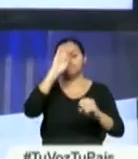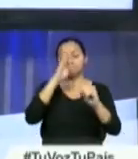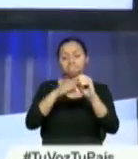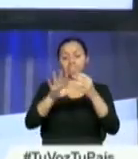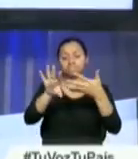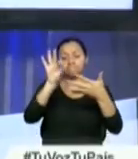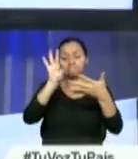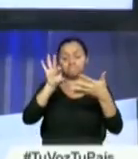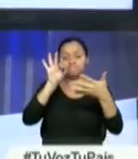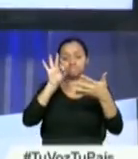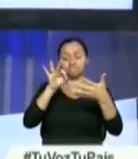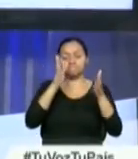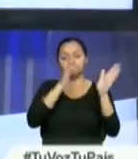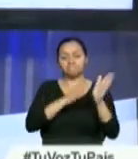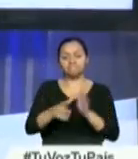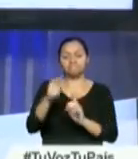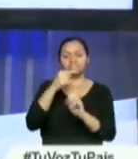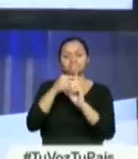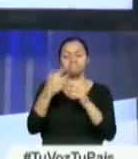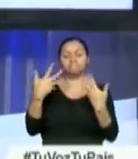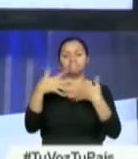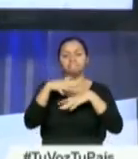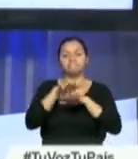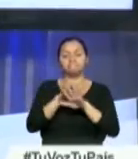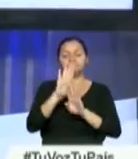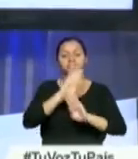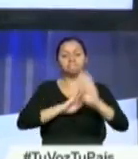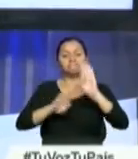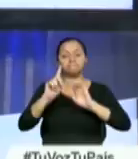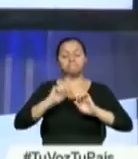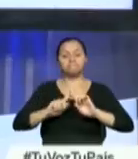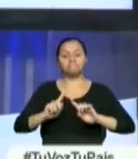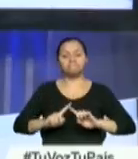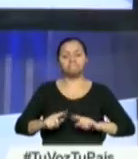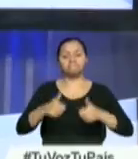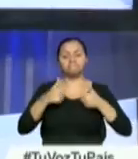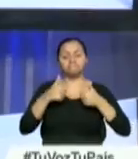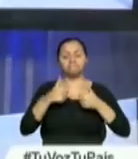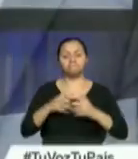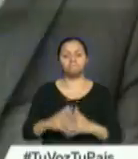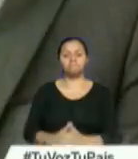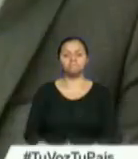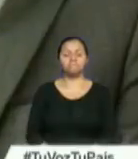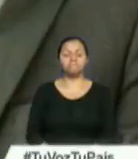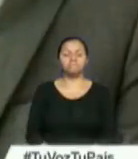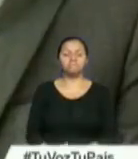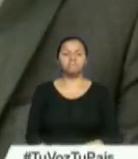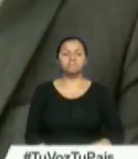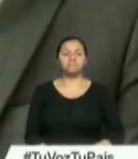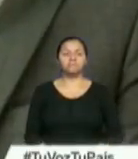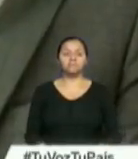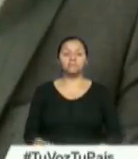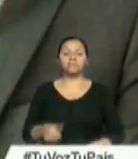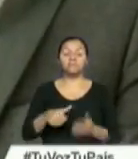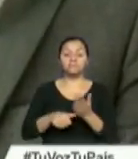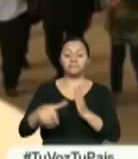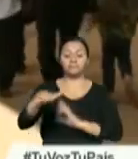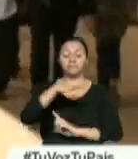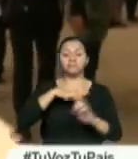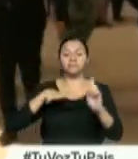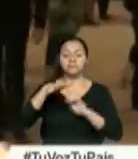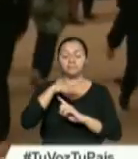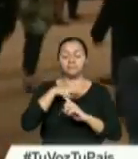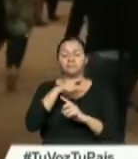identificar casos exitosos de integración de la biodiversidad para el bienestar. El ministro del Ambiente, Walter